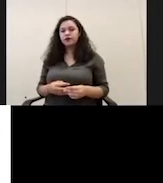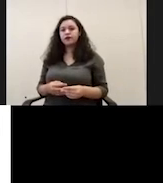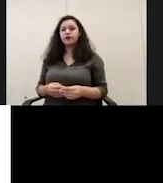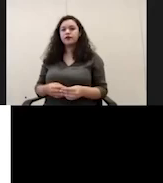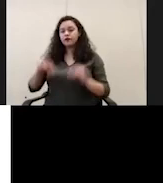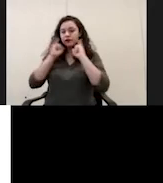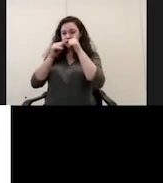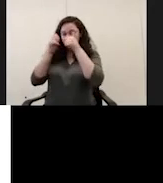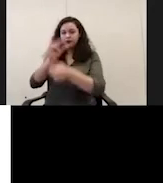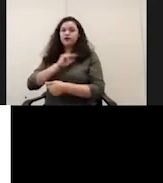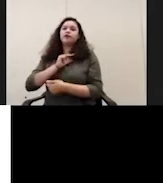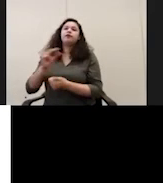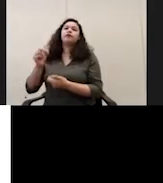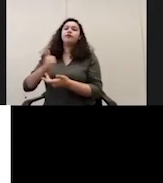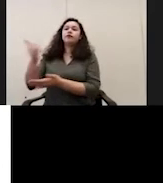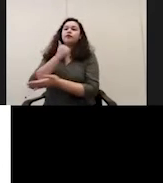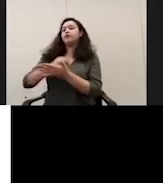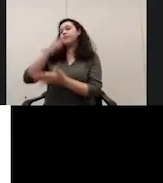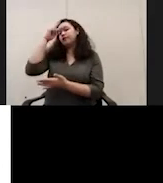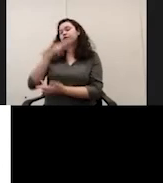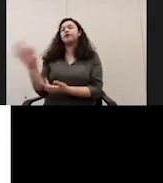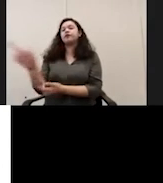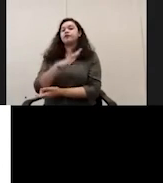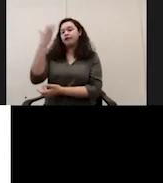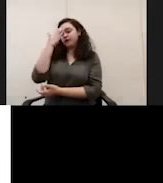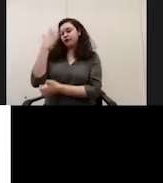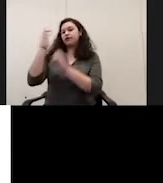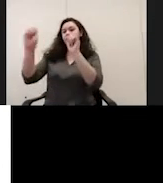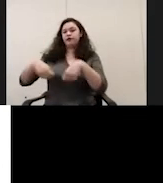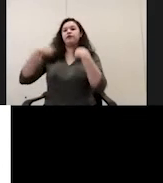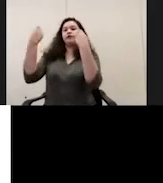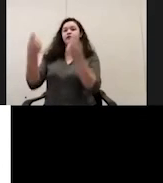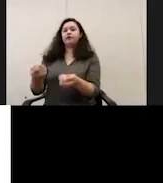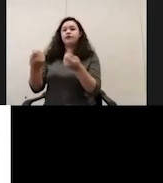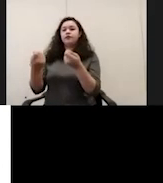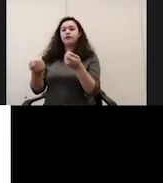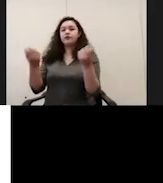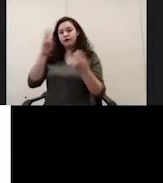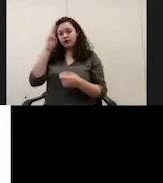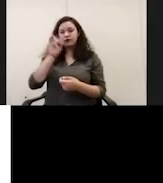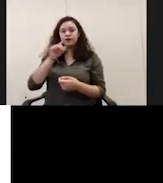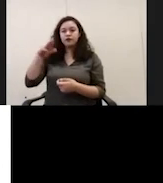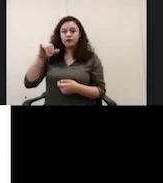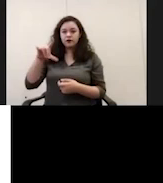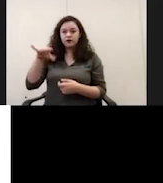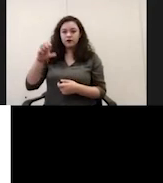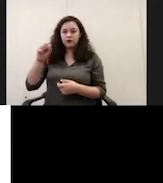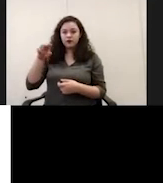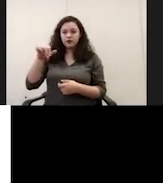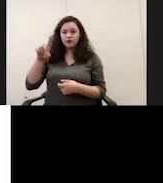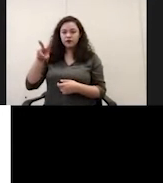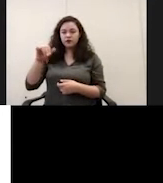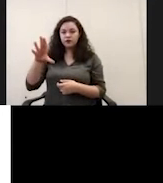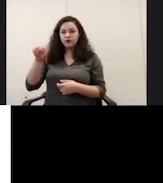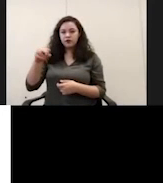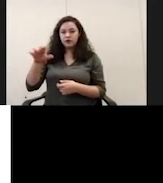La Junta de Asistencia Privada en la Ciudad de México le quiere hacer entrega de este reconocimiento a la maestra Marlene Sandoval Castañeda